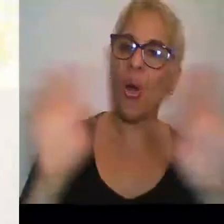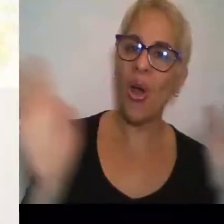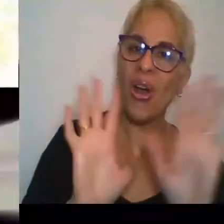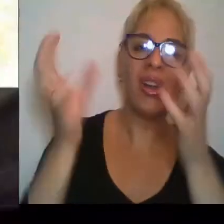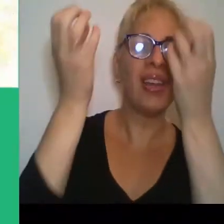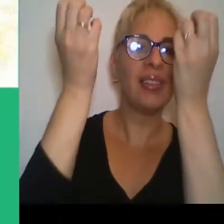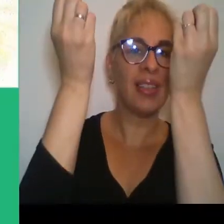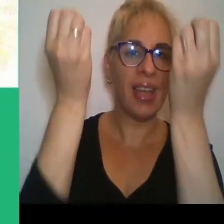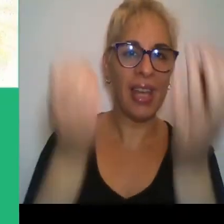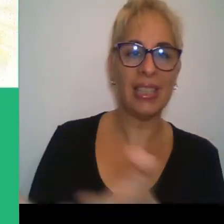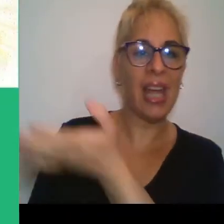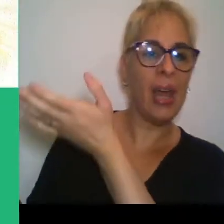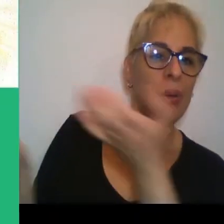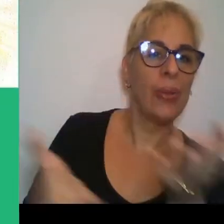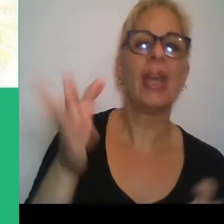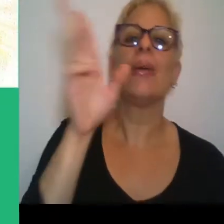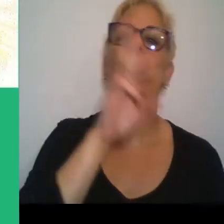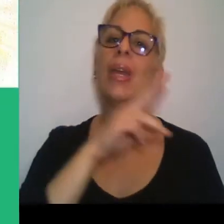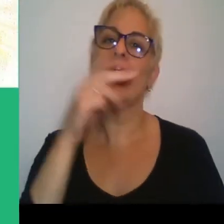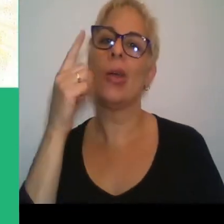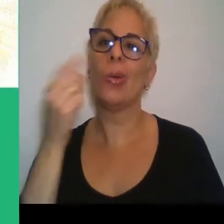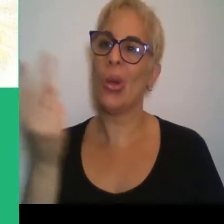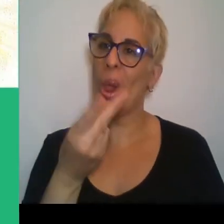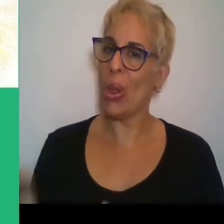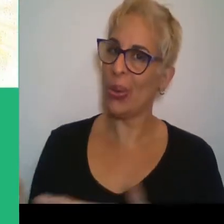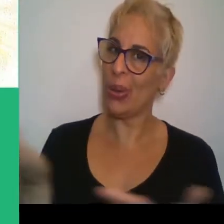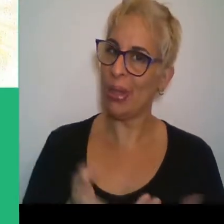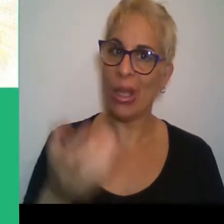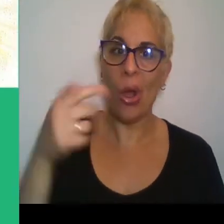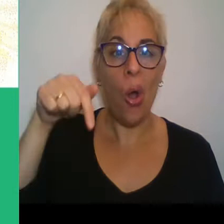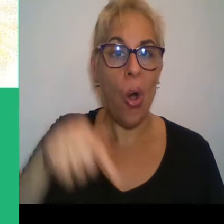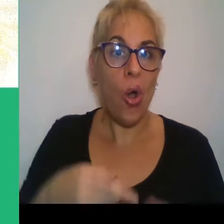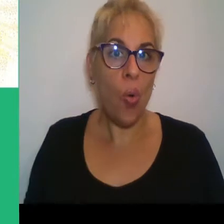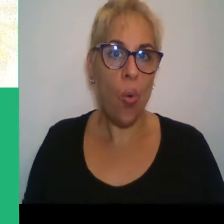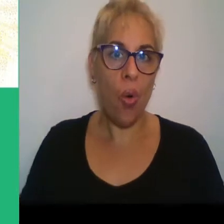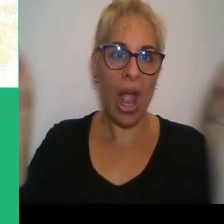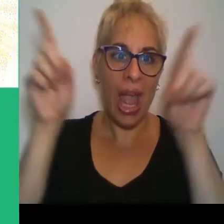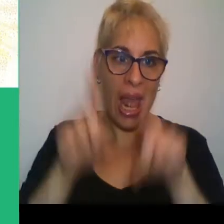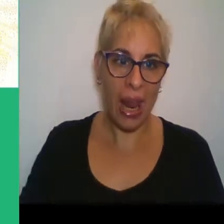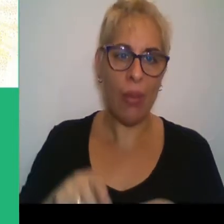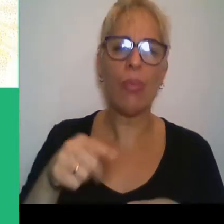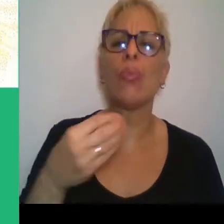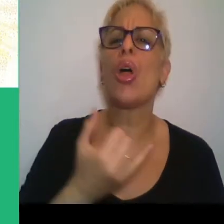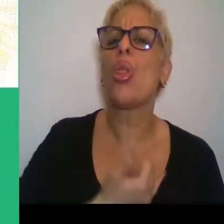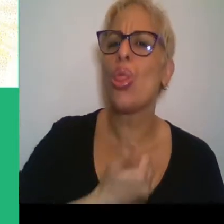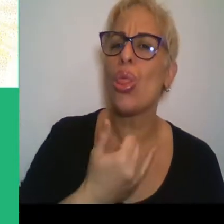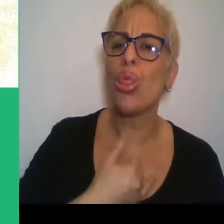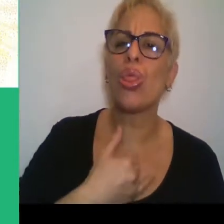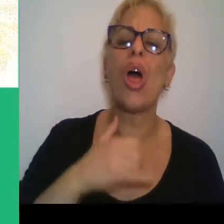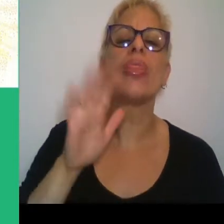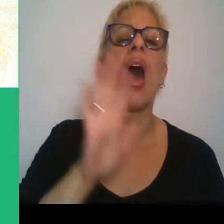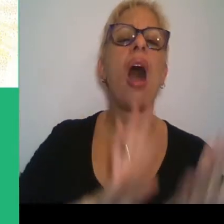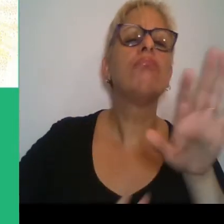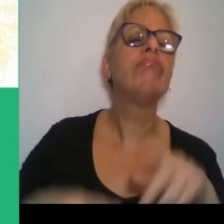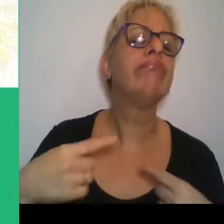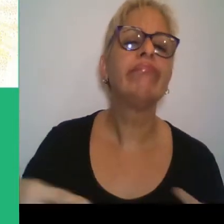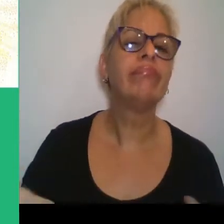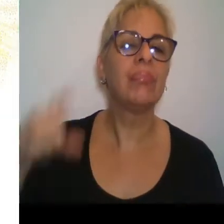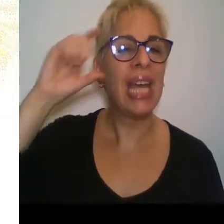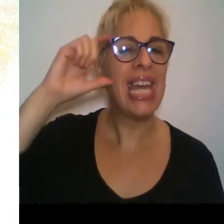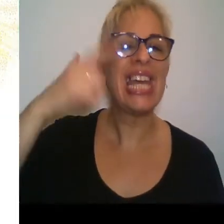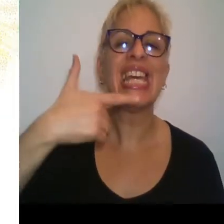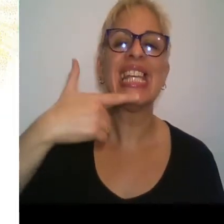¿Cómo estás? Bienvenida, bienvenido. Regresamos hoy a el armado de